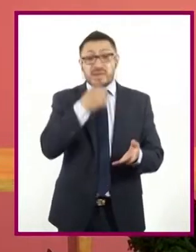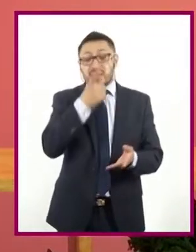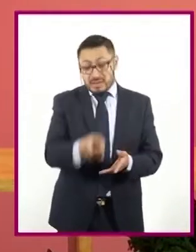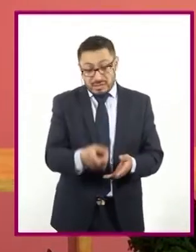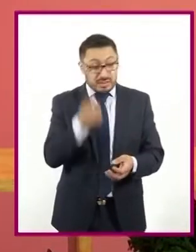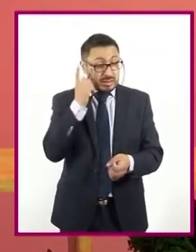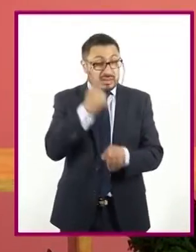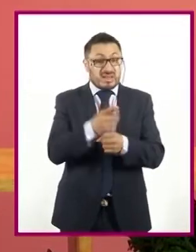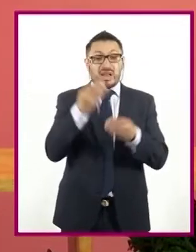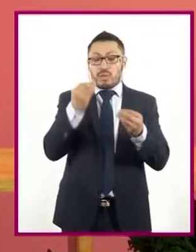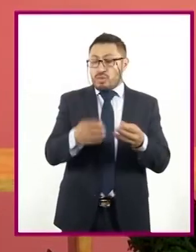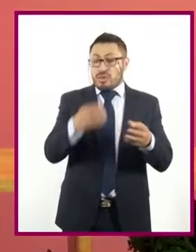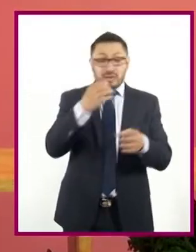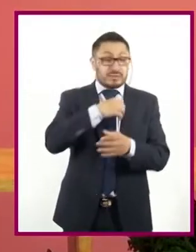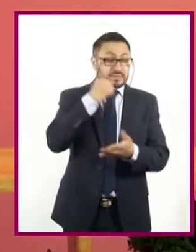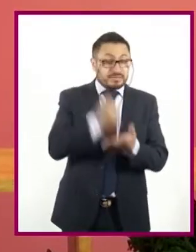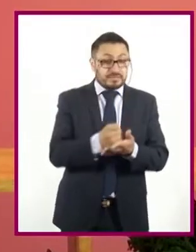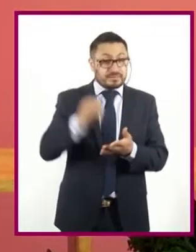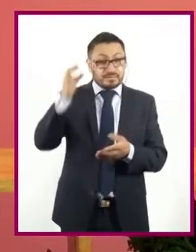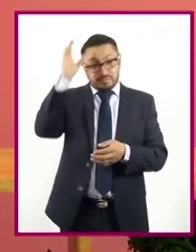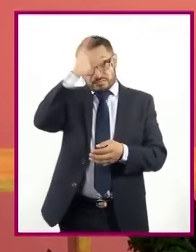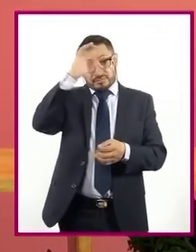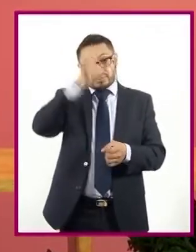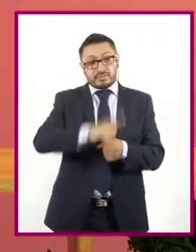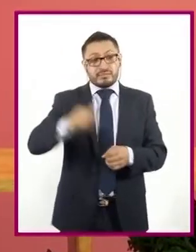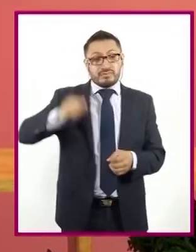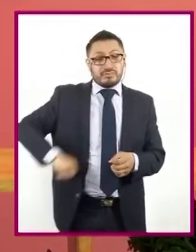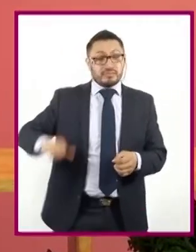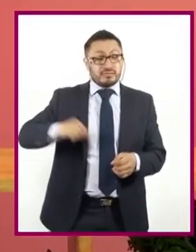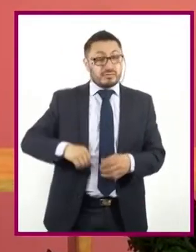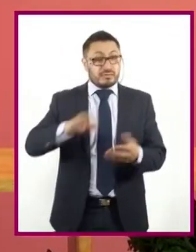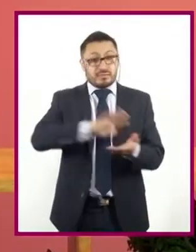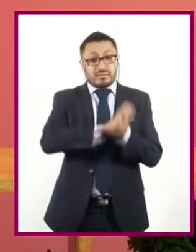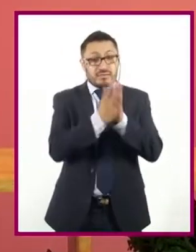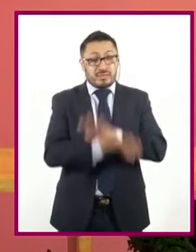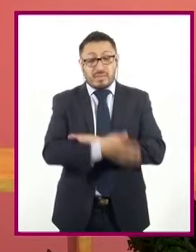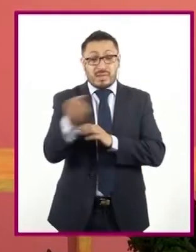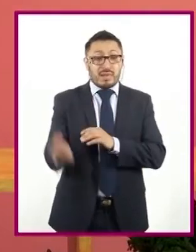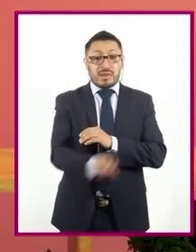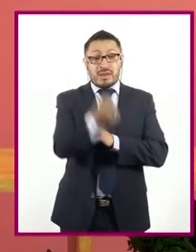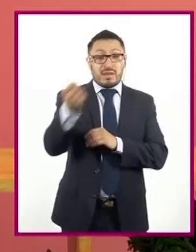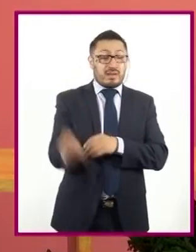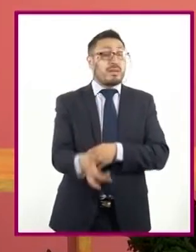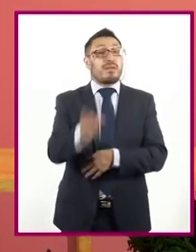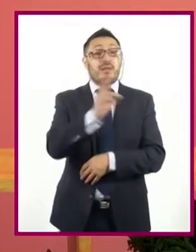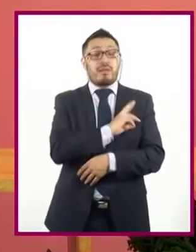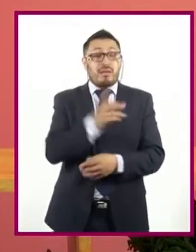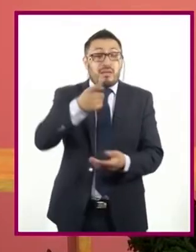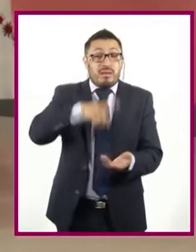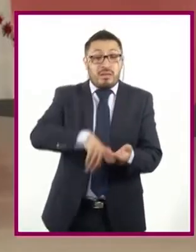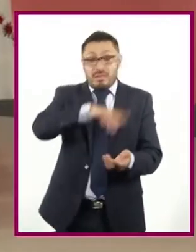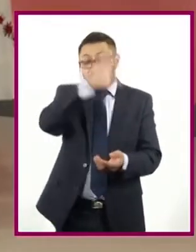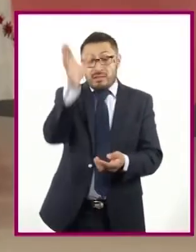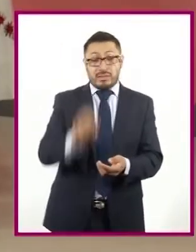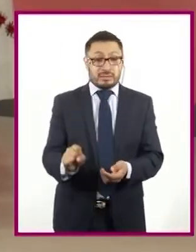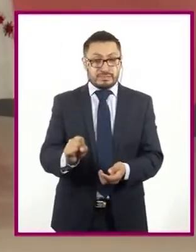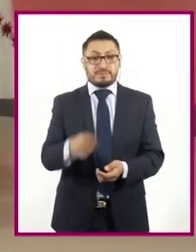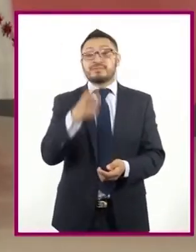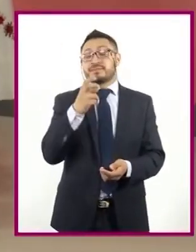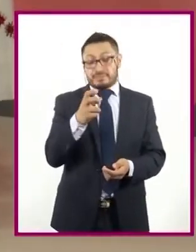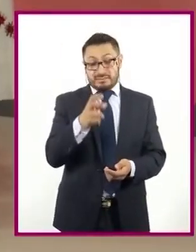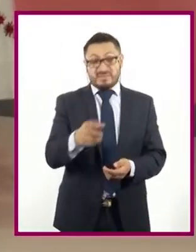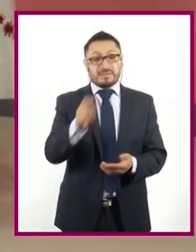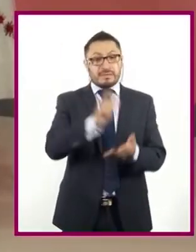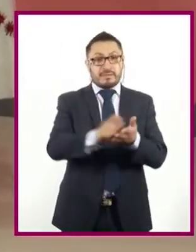de las civilizaciones antiguas, haciendo de este un destino particular dentro de África. La